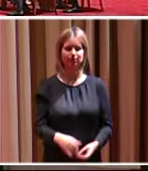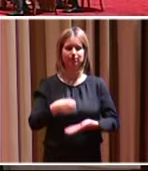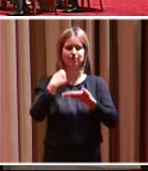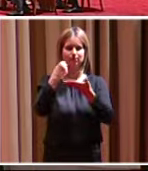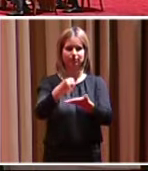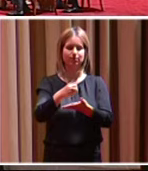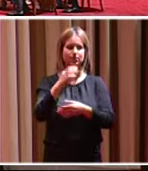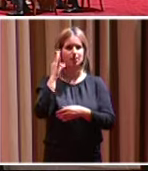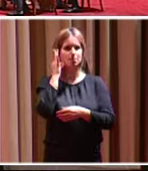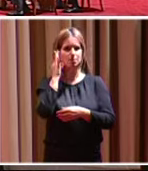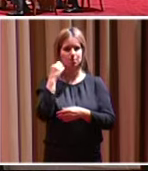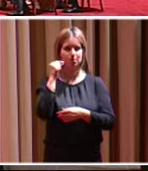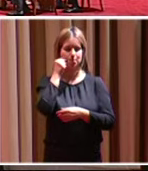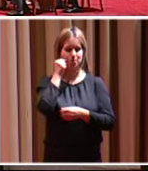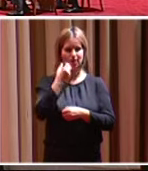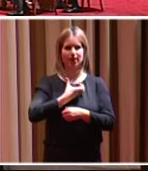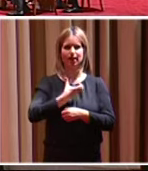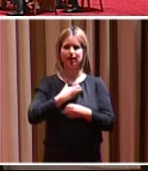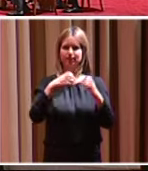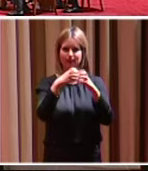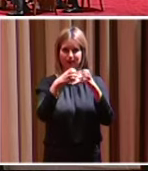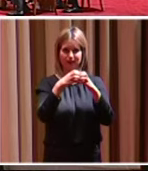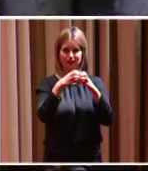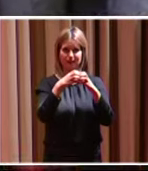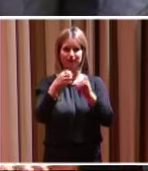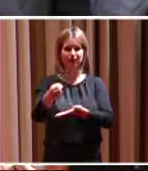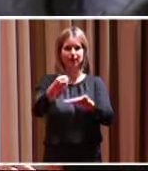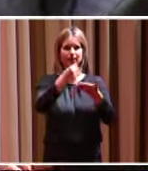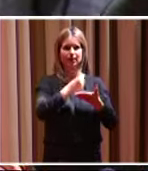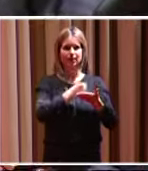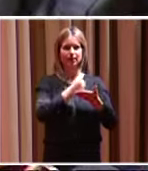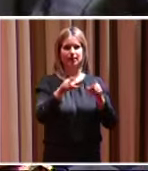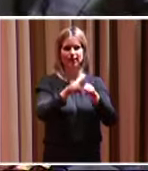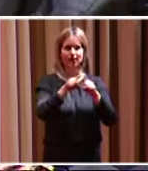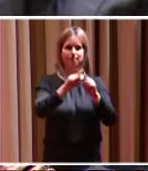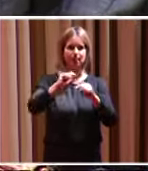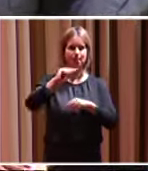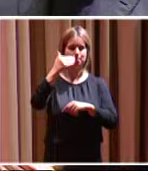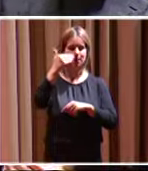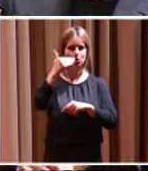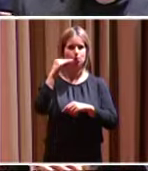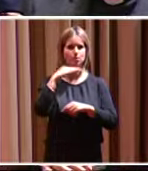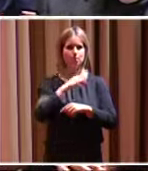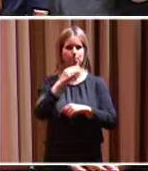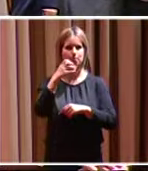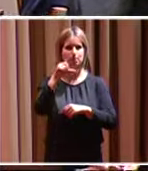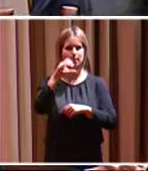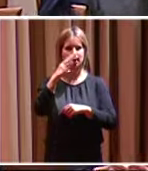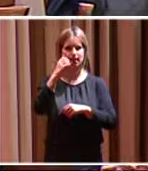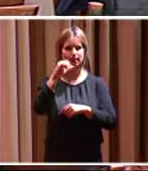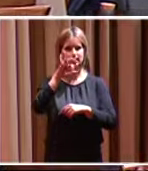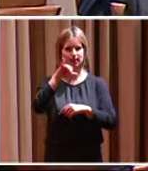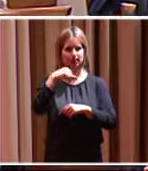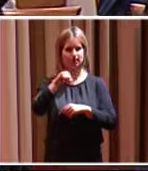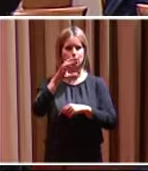Entrega doña Marifran Carazo, alcaldesa de Granada. Recoge la hermana mayor, doña Blanca Sánchez Agesta